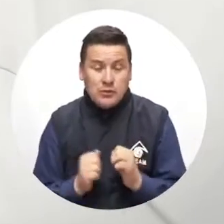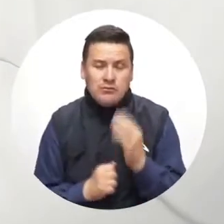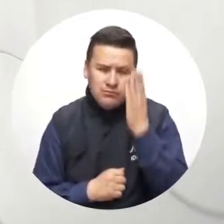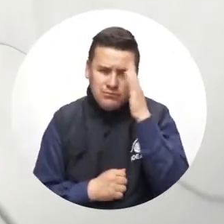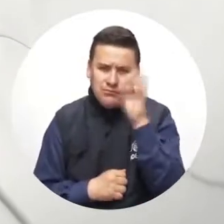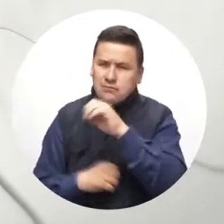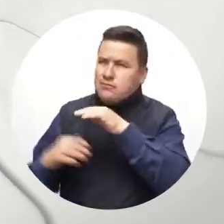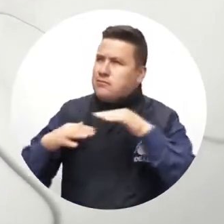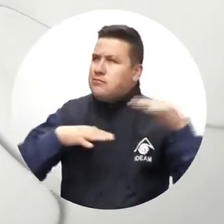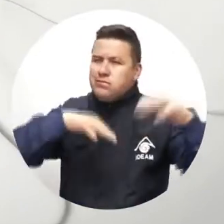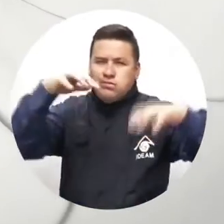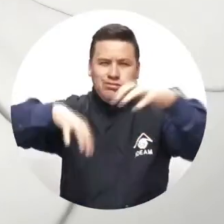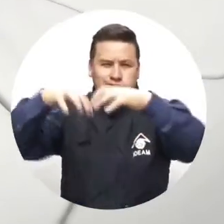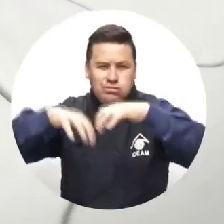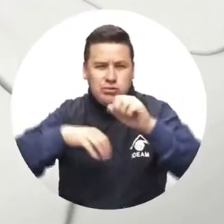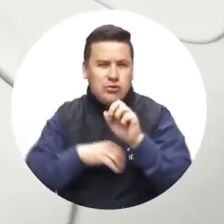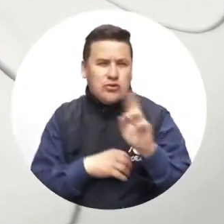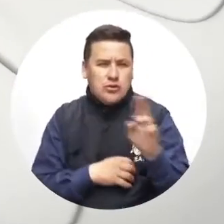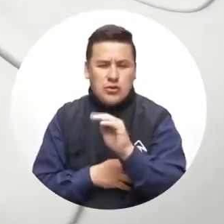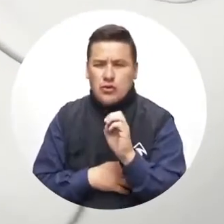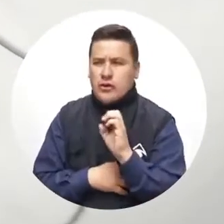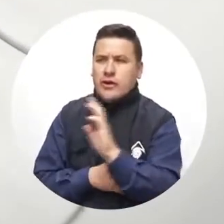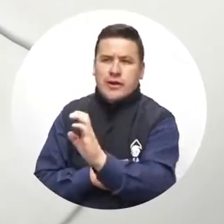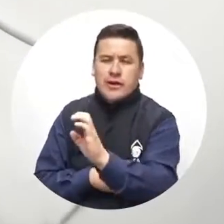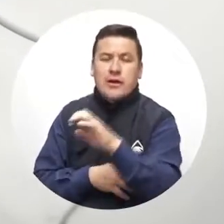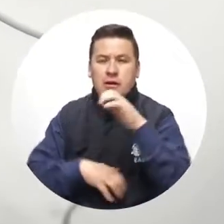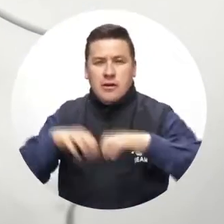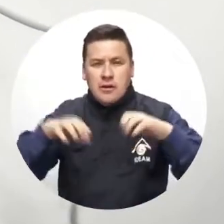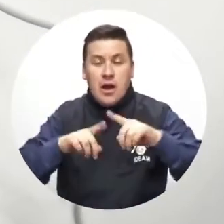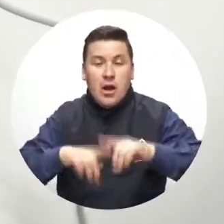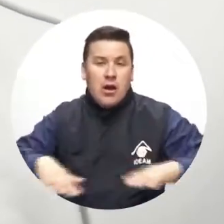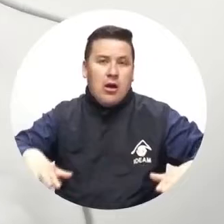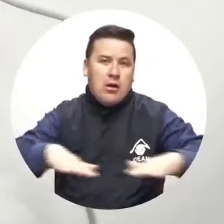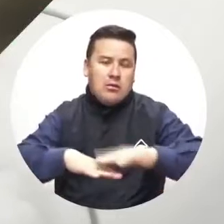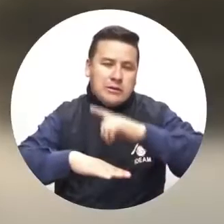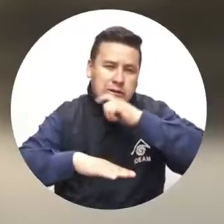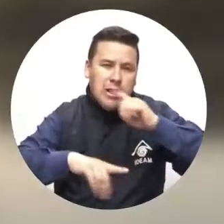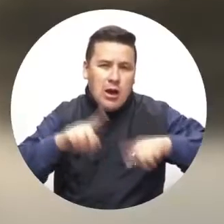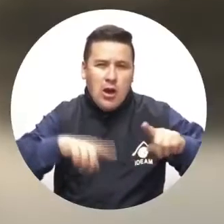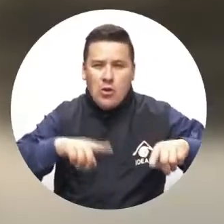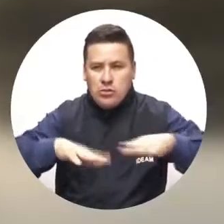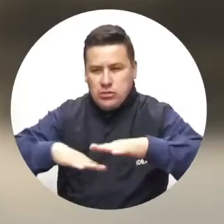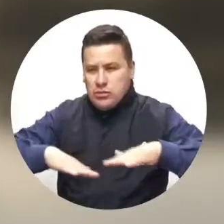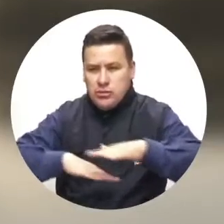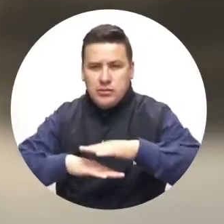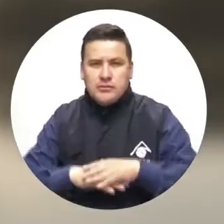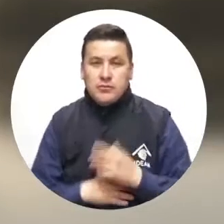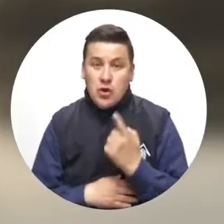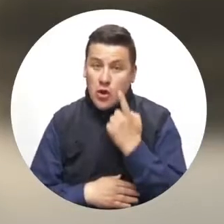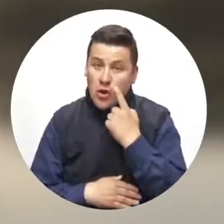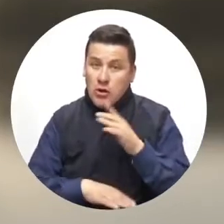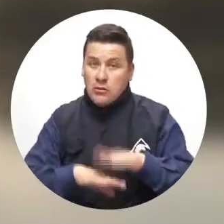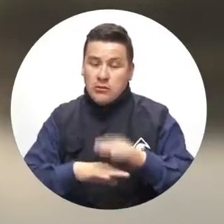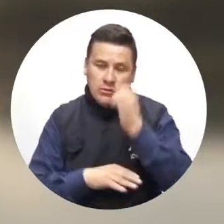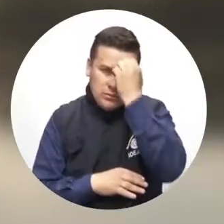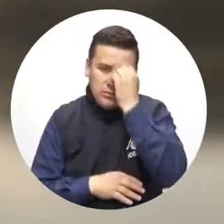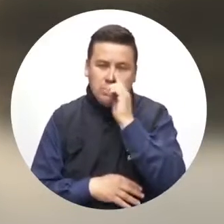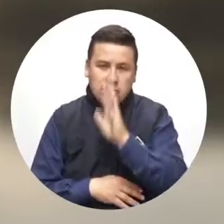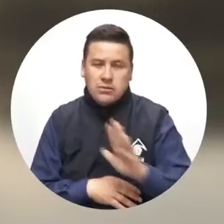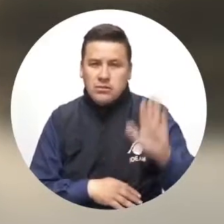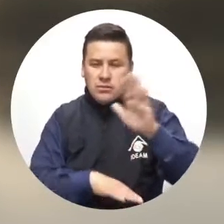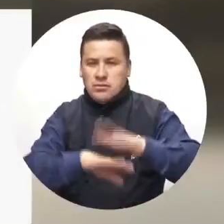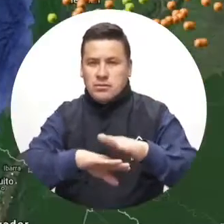cielo nublado con lluvias en el sur y oriente de la ciudad, mientras que en el resto de la zona habrá tiempo seco. Mucha atención a las